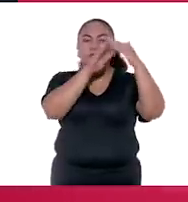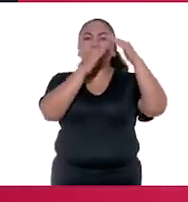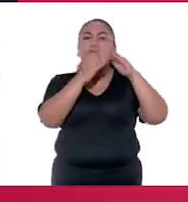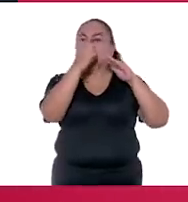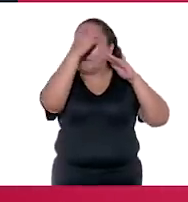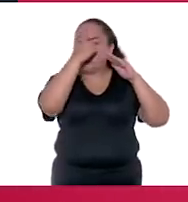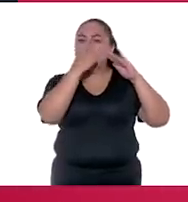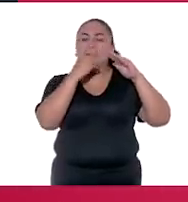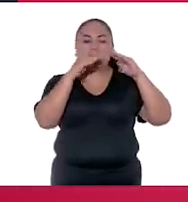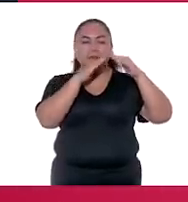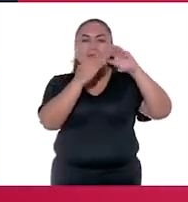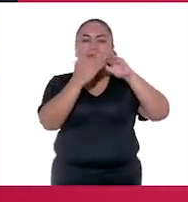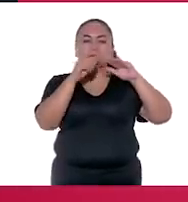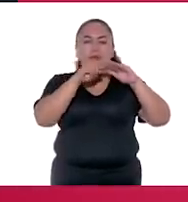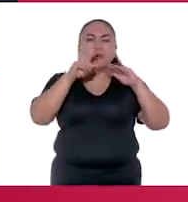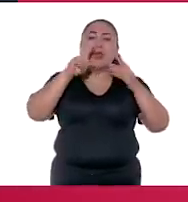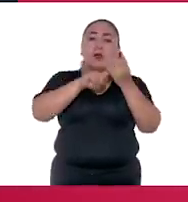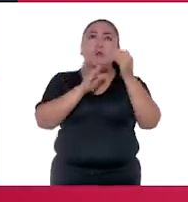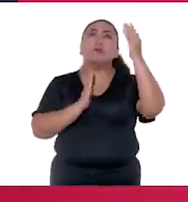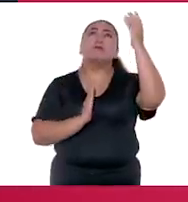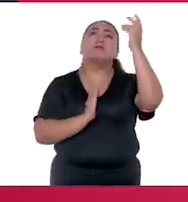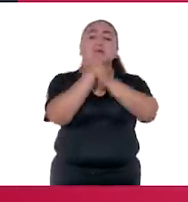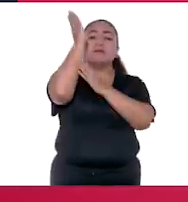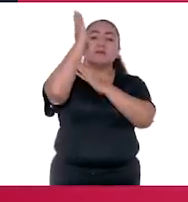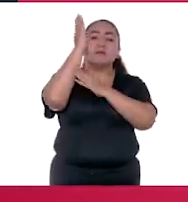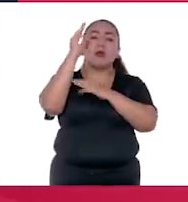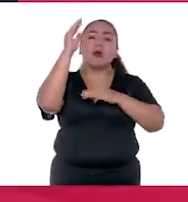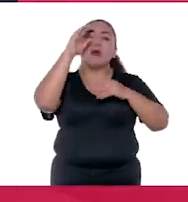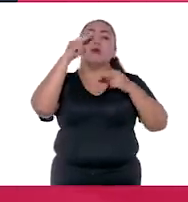desierto y atraviesan las nubes a más de 3.000